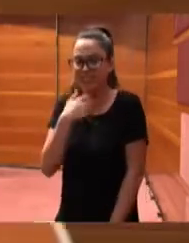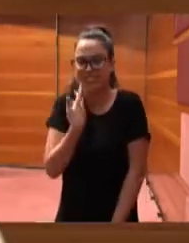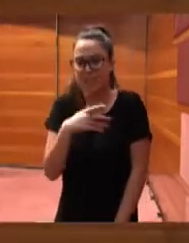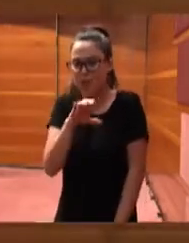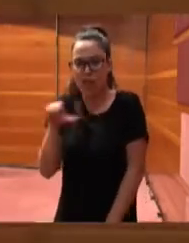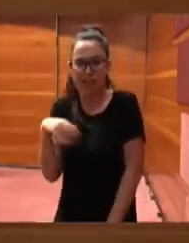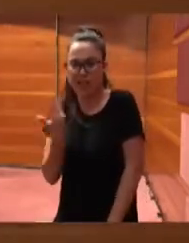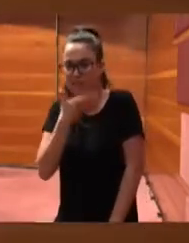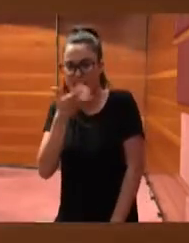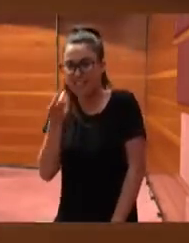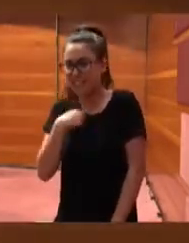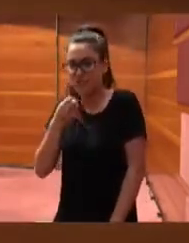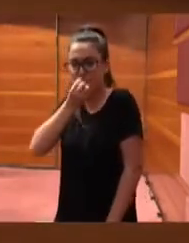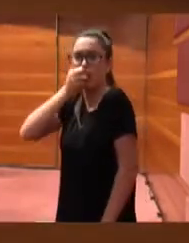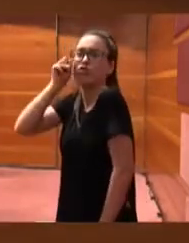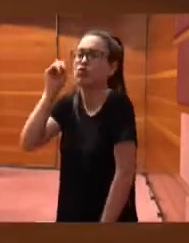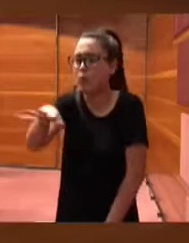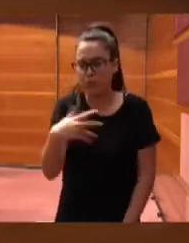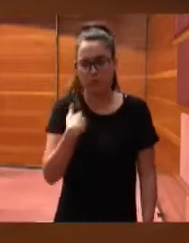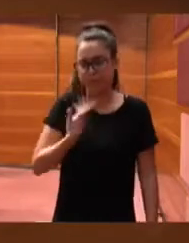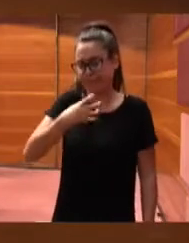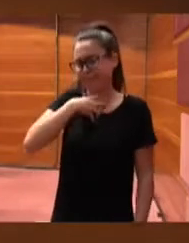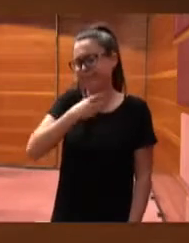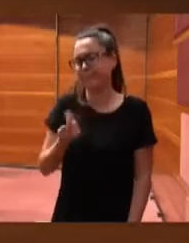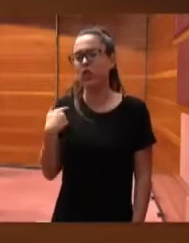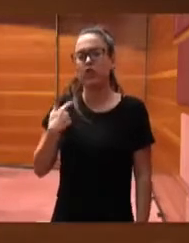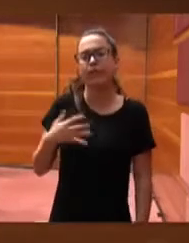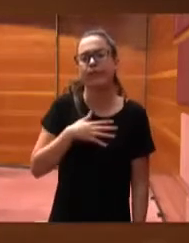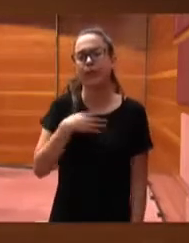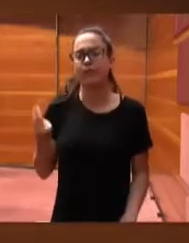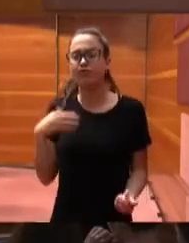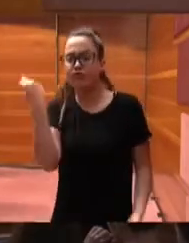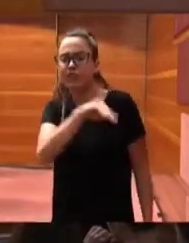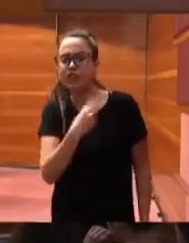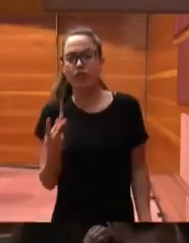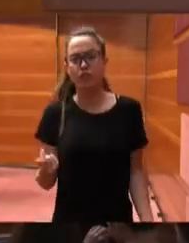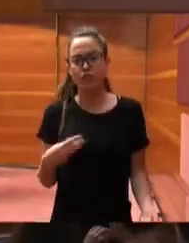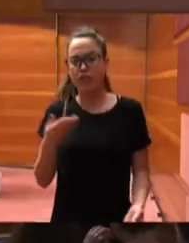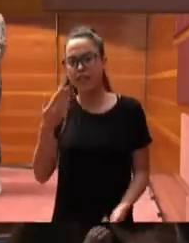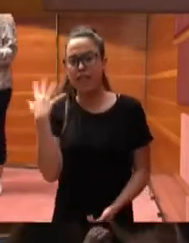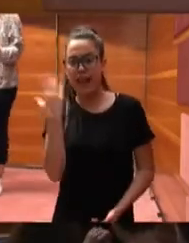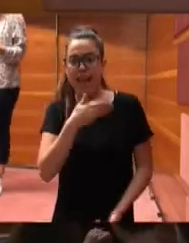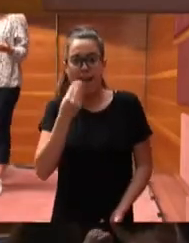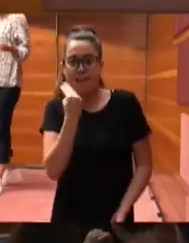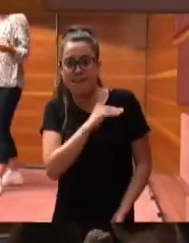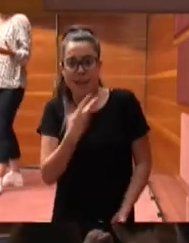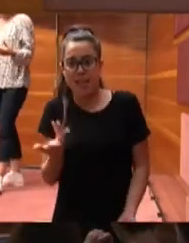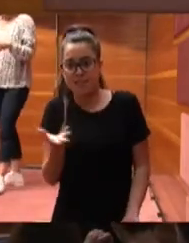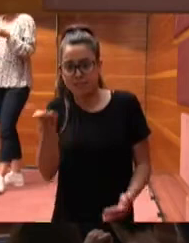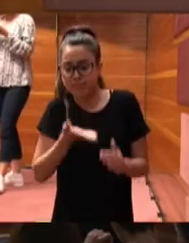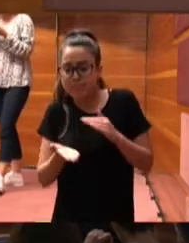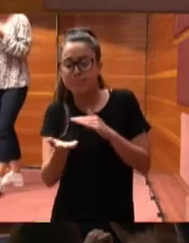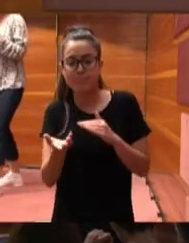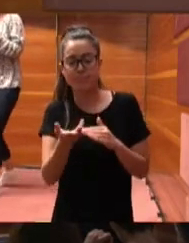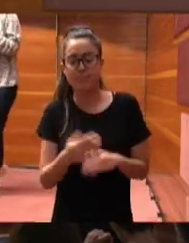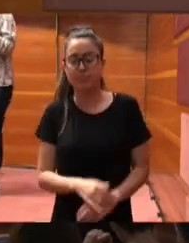Colacao caliente también te lo escupo, no me entra. Yo quiero un batido frío de nevera, ¿vale?